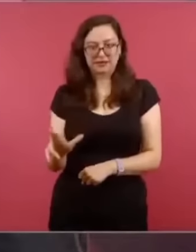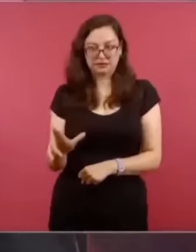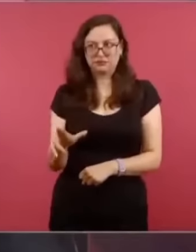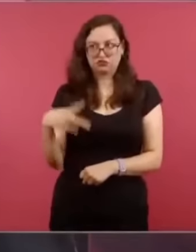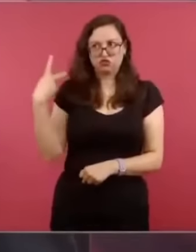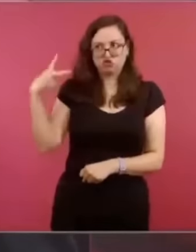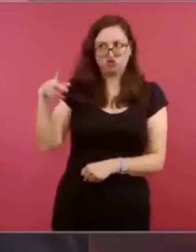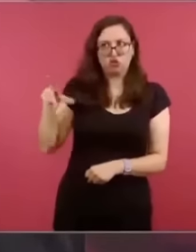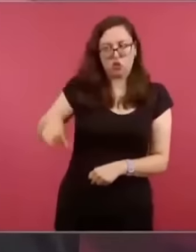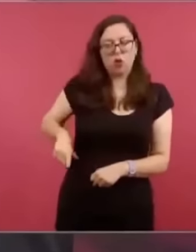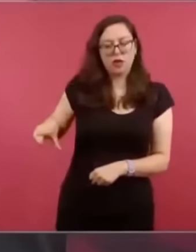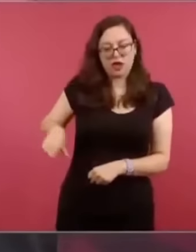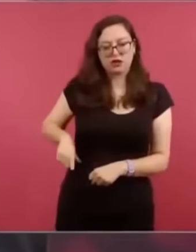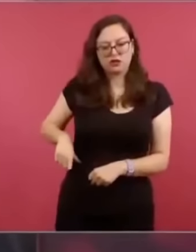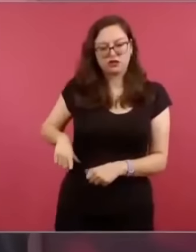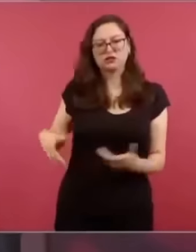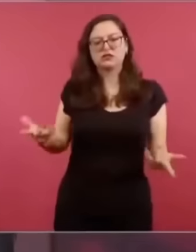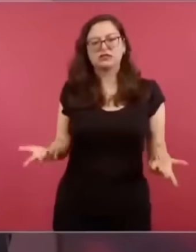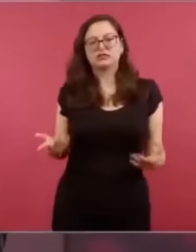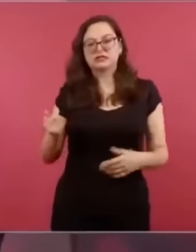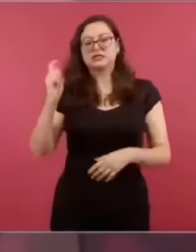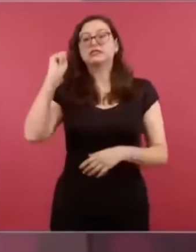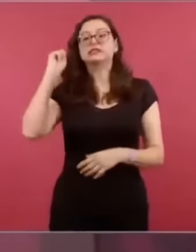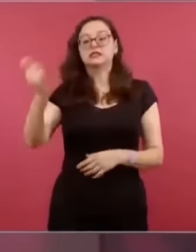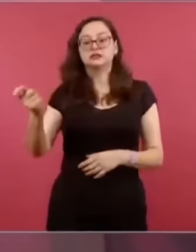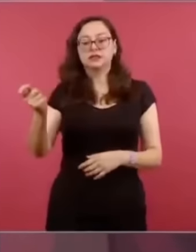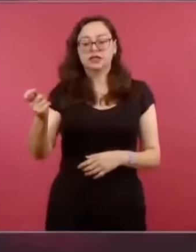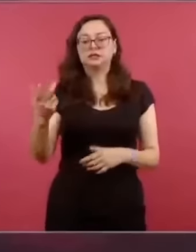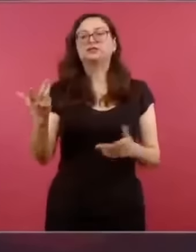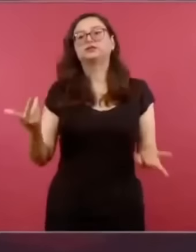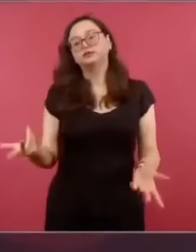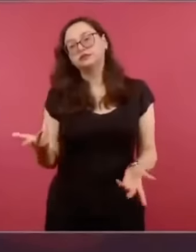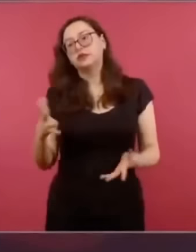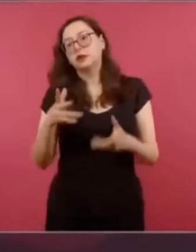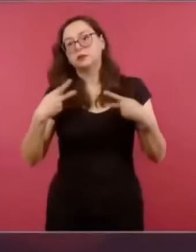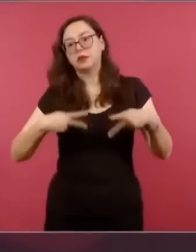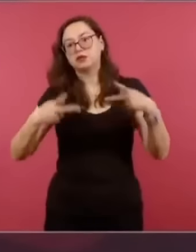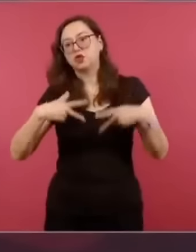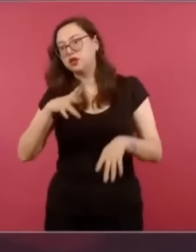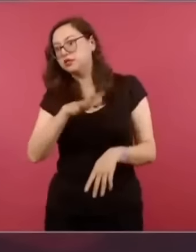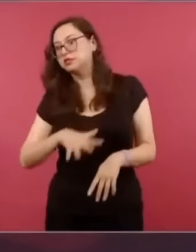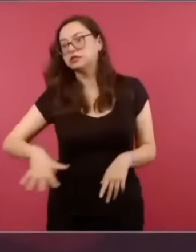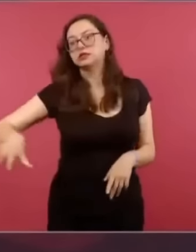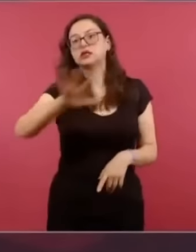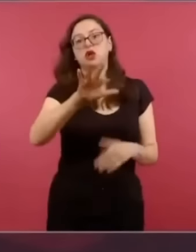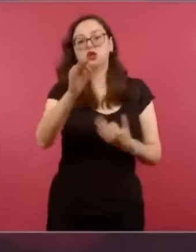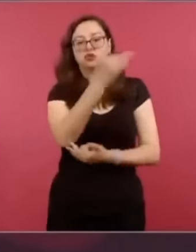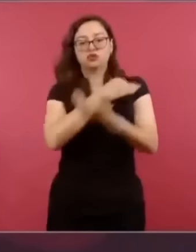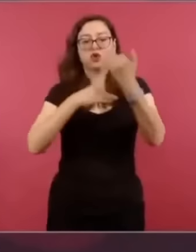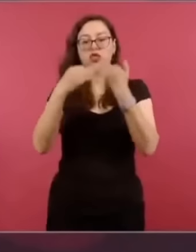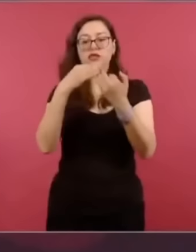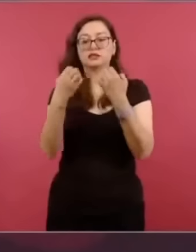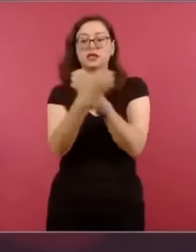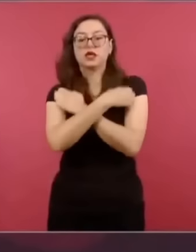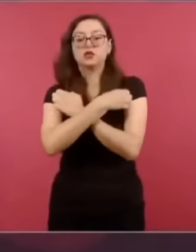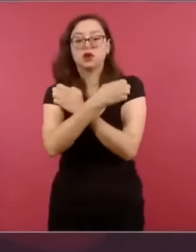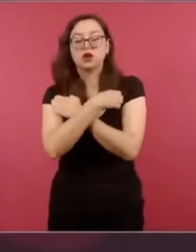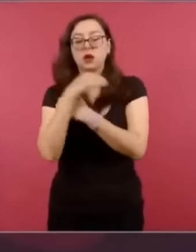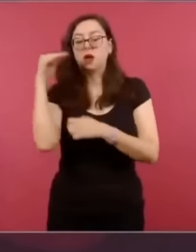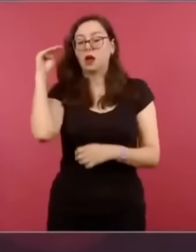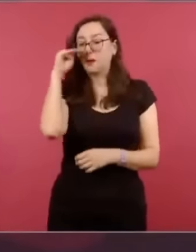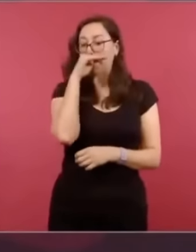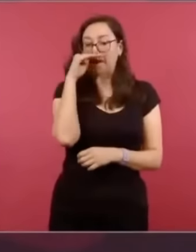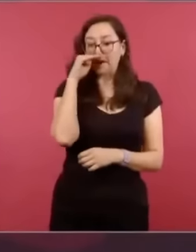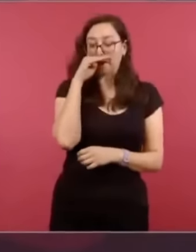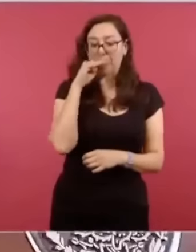Pues que está garantizado el derecho a la educación pública, gratuita, de calidad, en